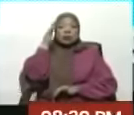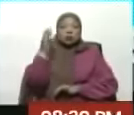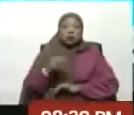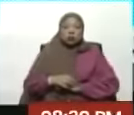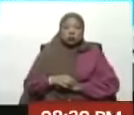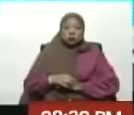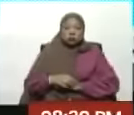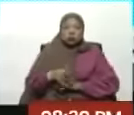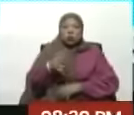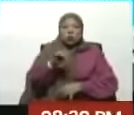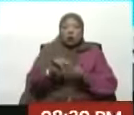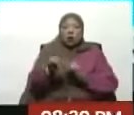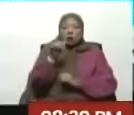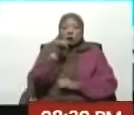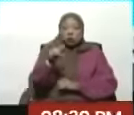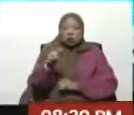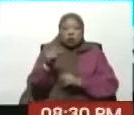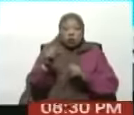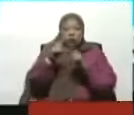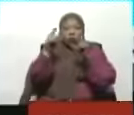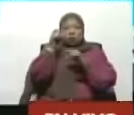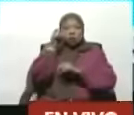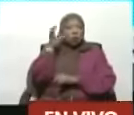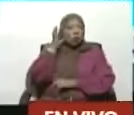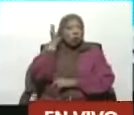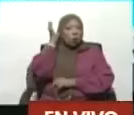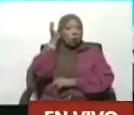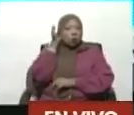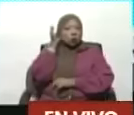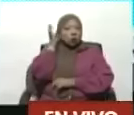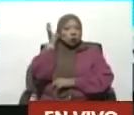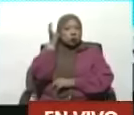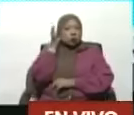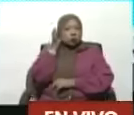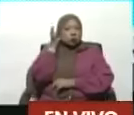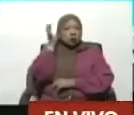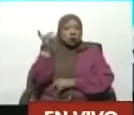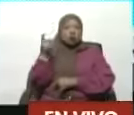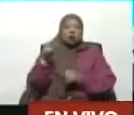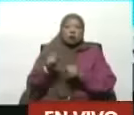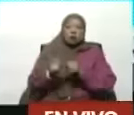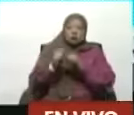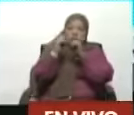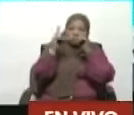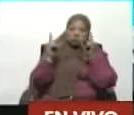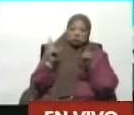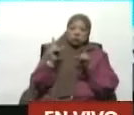Cuando hago la denuncia es para despertar conciencia, alertar al pueblo, inclusive